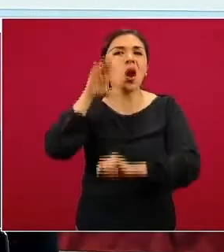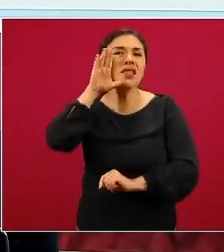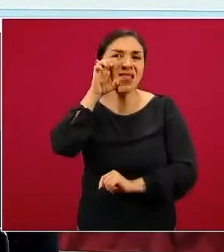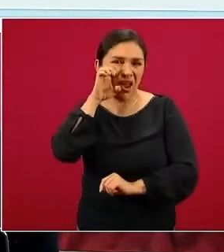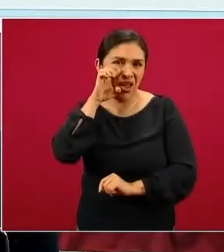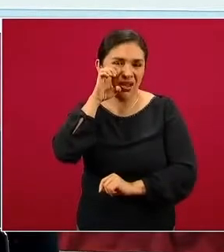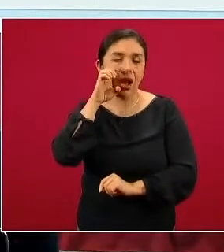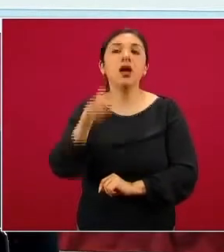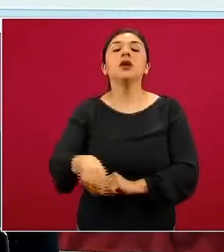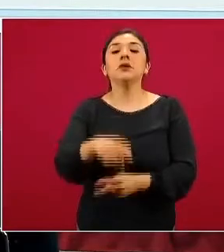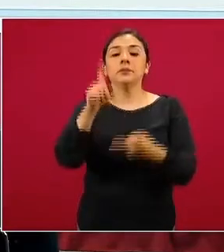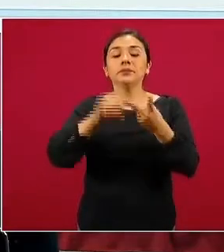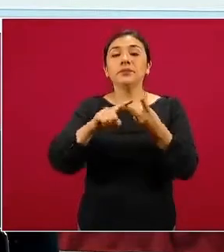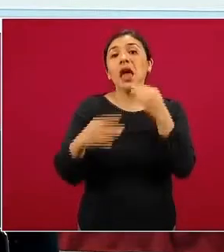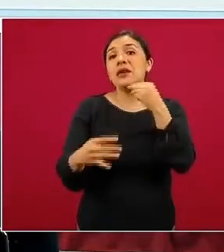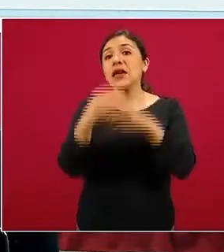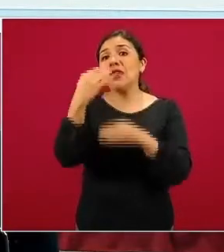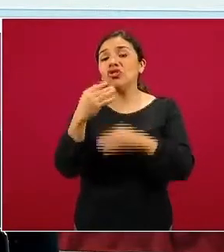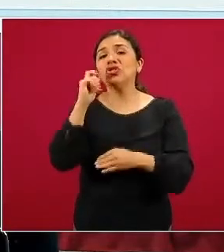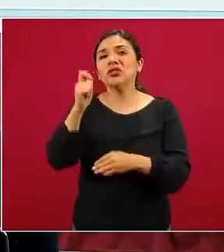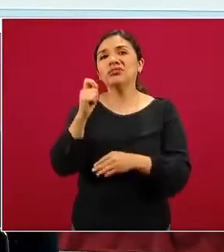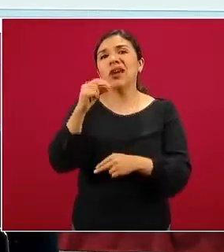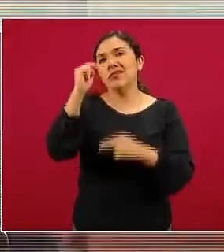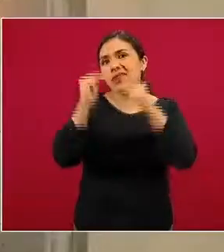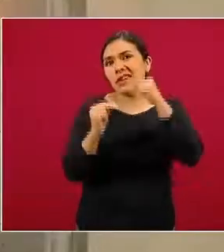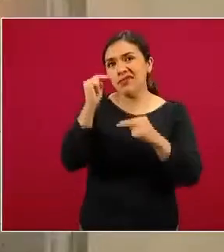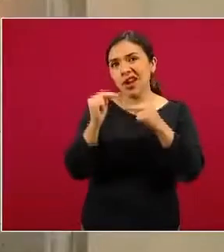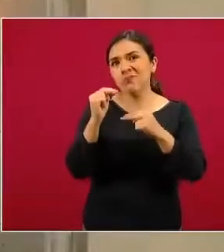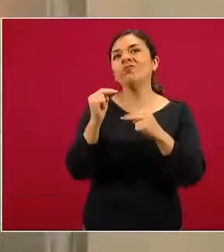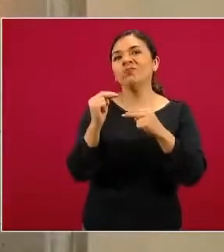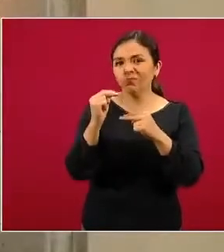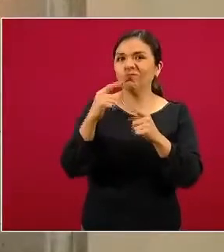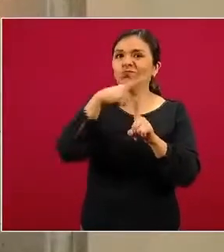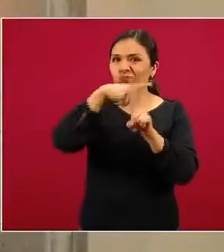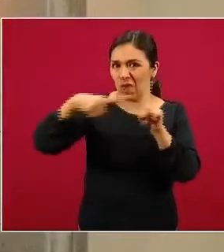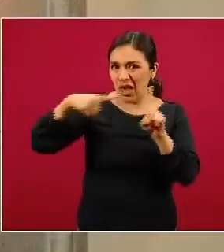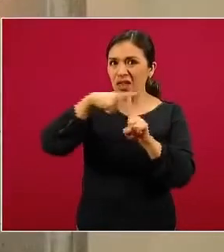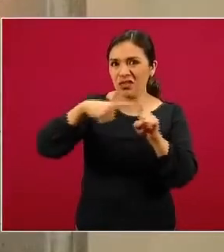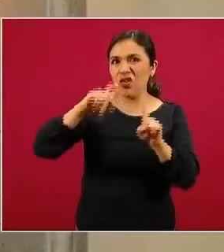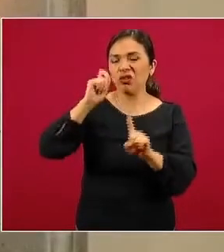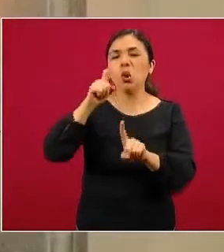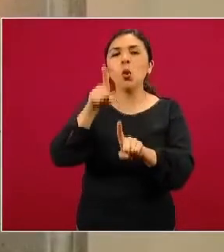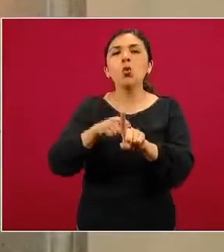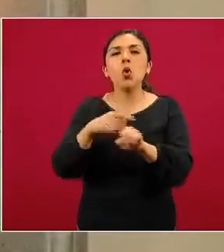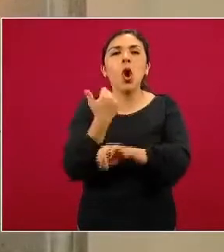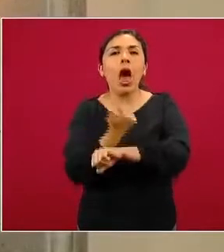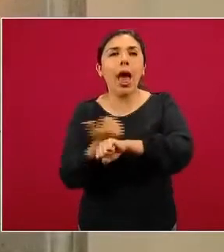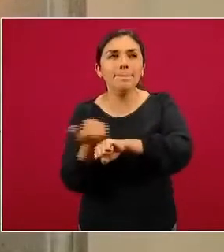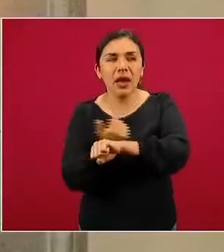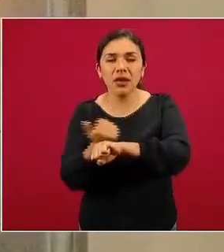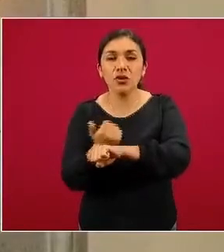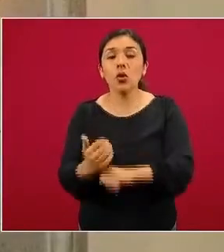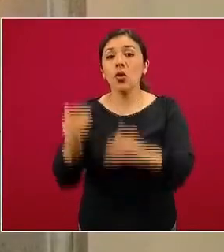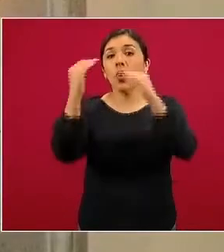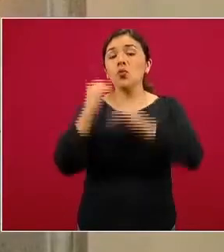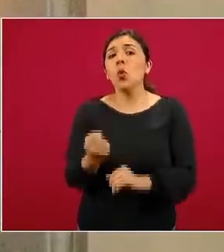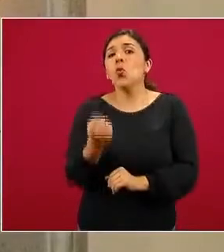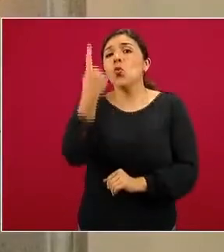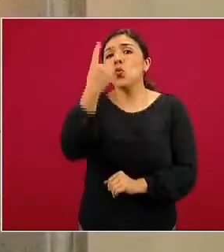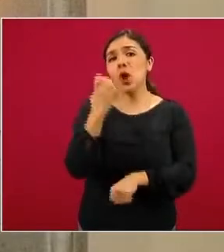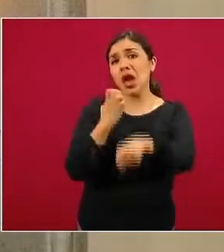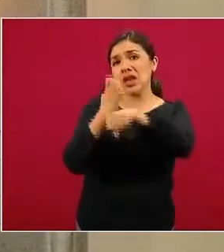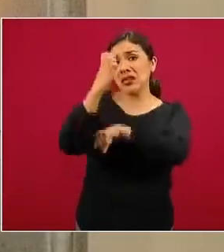color naranja, 14 en un nivel de riesgo medio, que lo representa el color amarillo, y una entidad